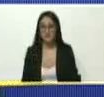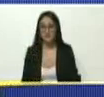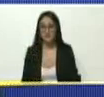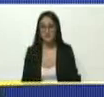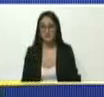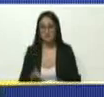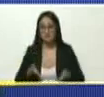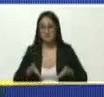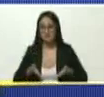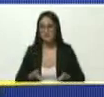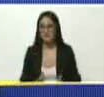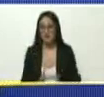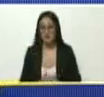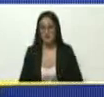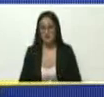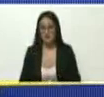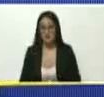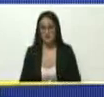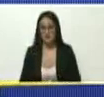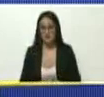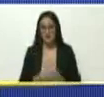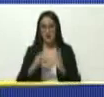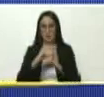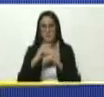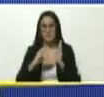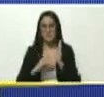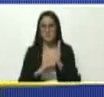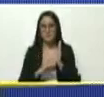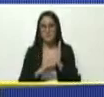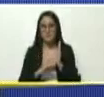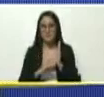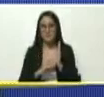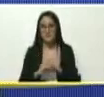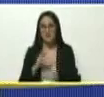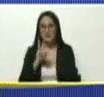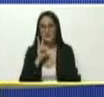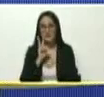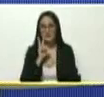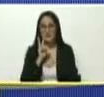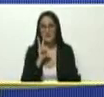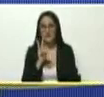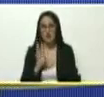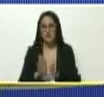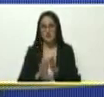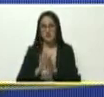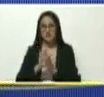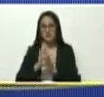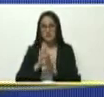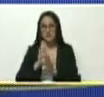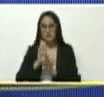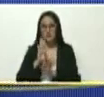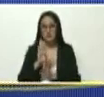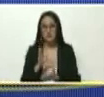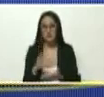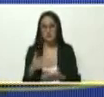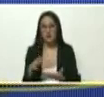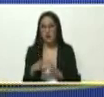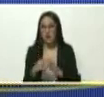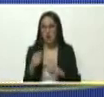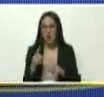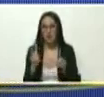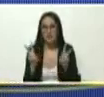nacer a la OPEP. La vio crecer y desenvolverse en todas las coyunturas